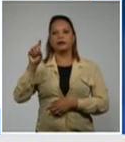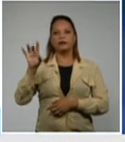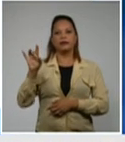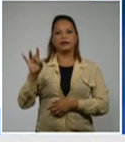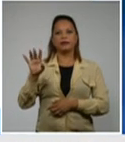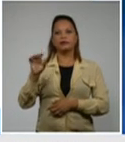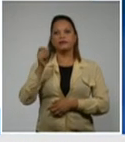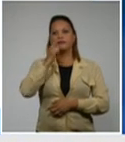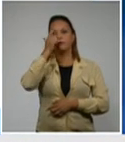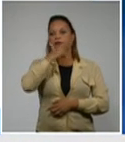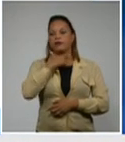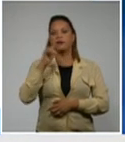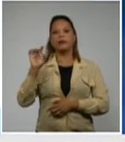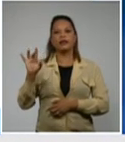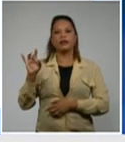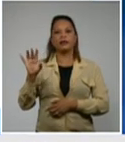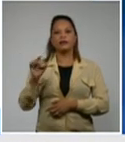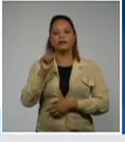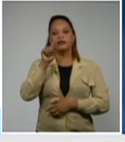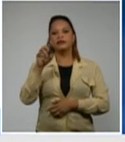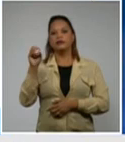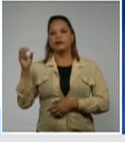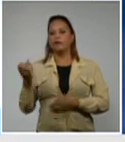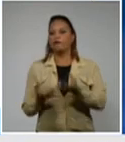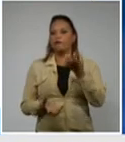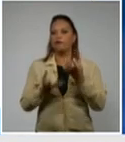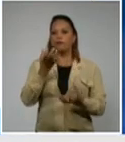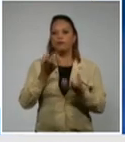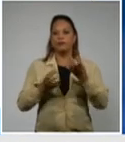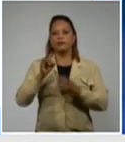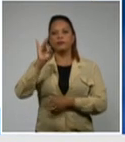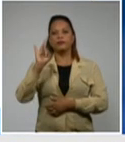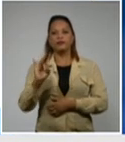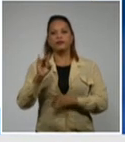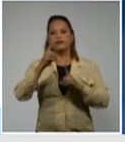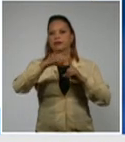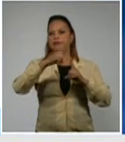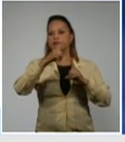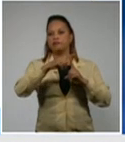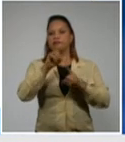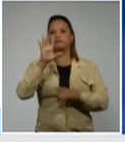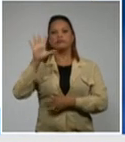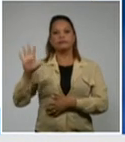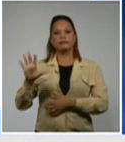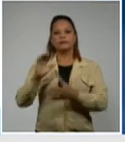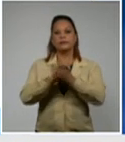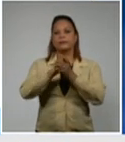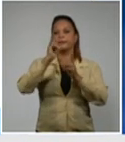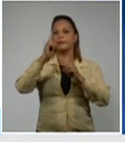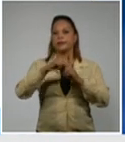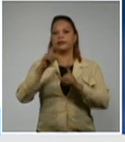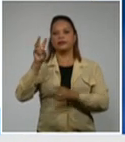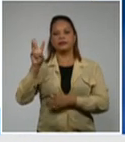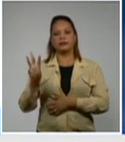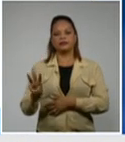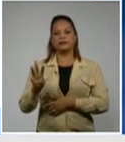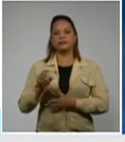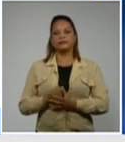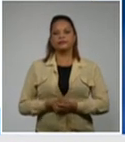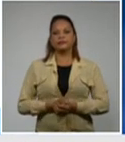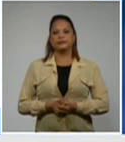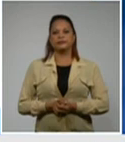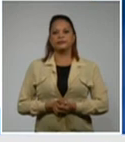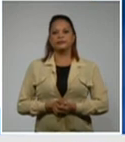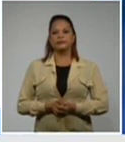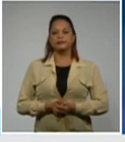de Ávila con 15 casos confirmados ayer cada una, y Cienfuegos con 7, Las Tunas